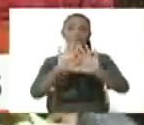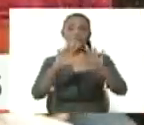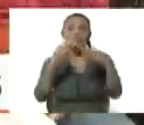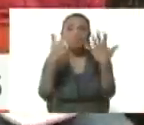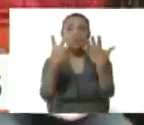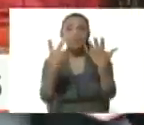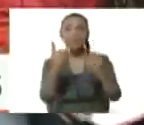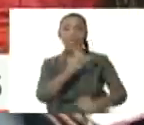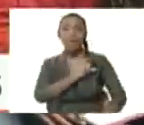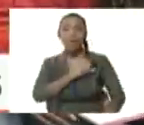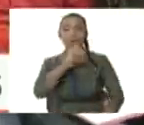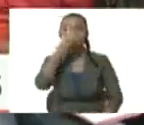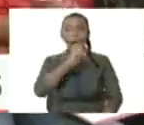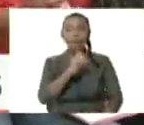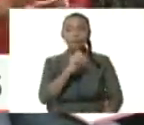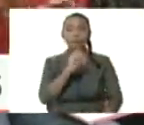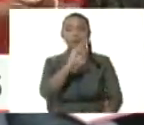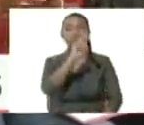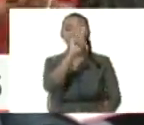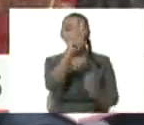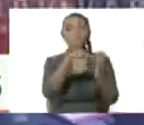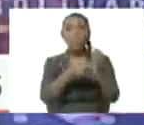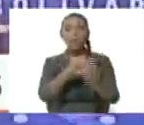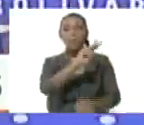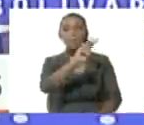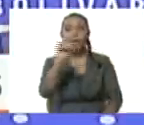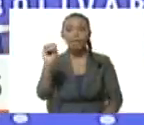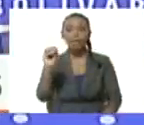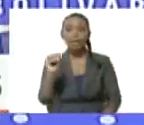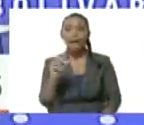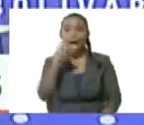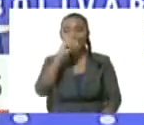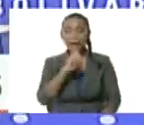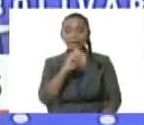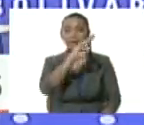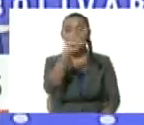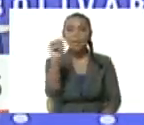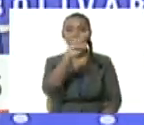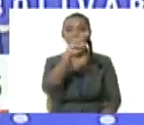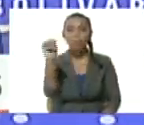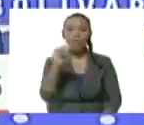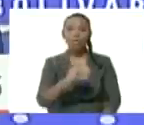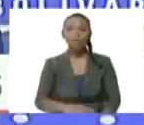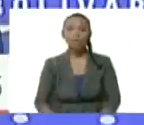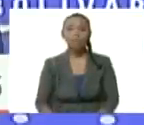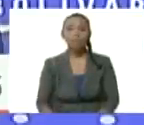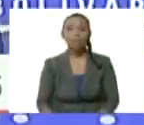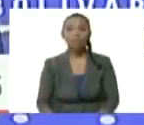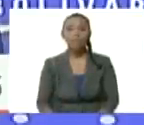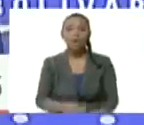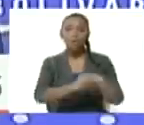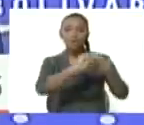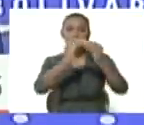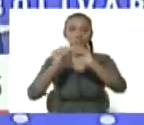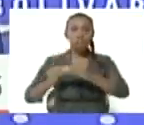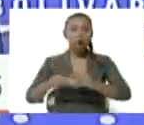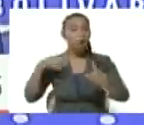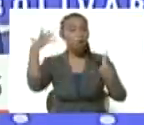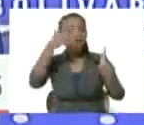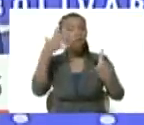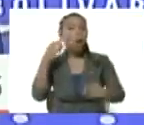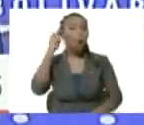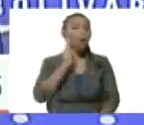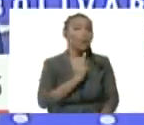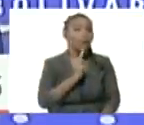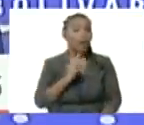17 de enero del año 2020, el año 2020. La conformación del Consejo Bolivariano